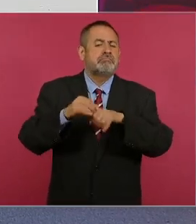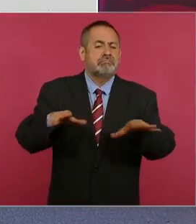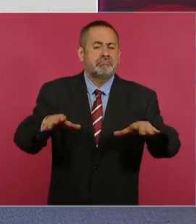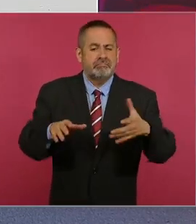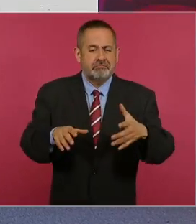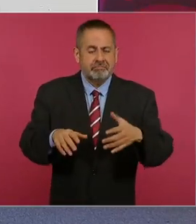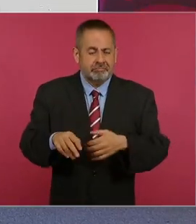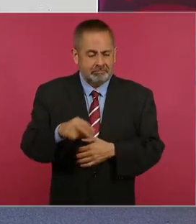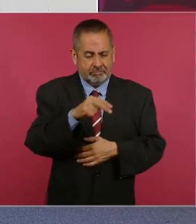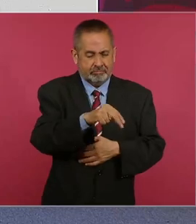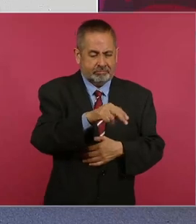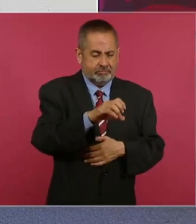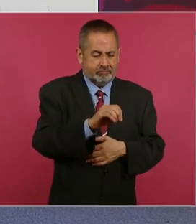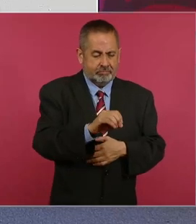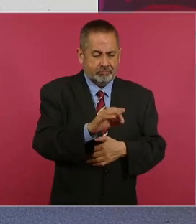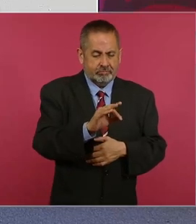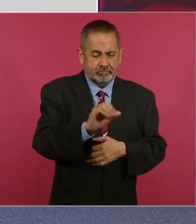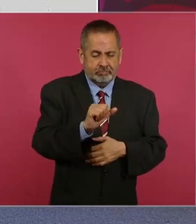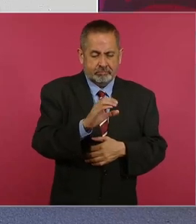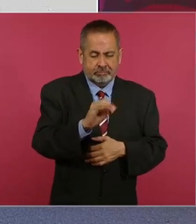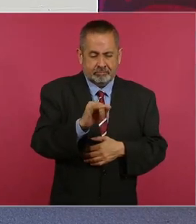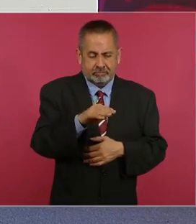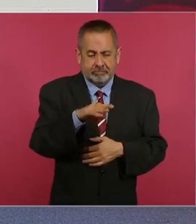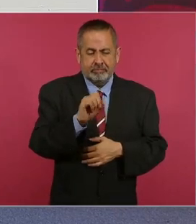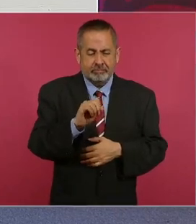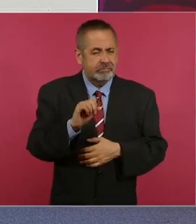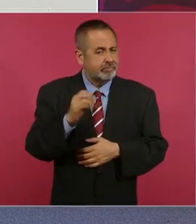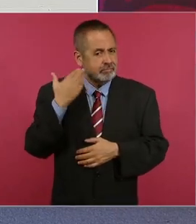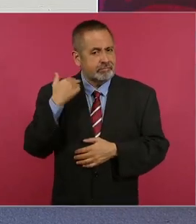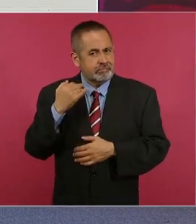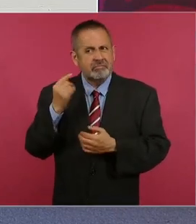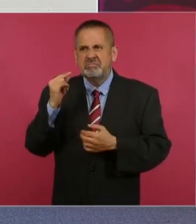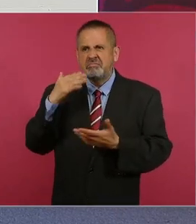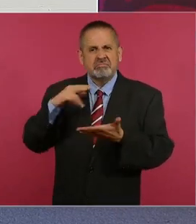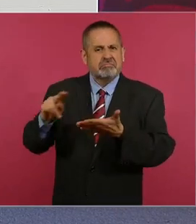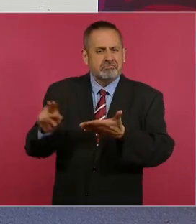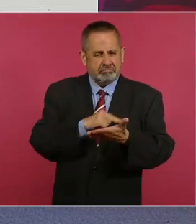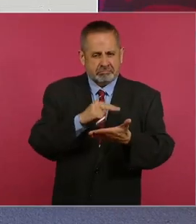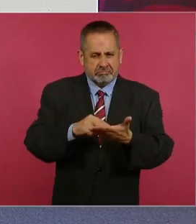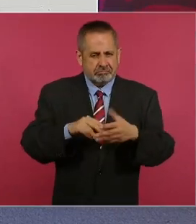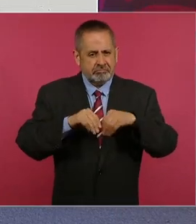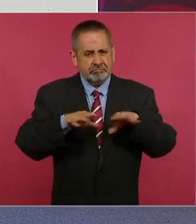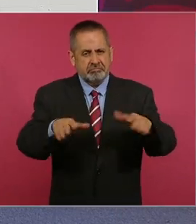el neofascismo, acaba de firmar un manifiesto